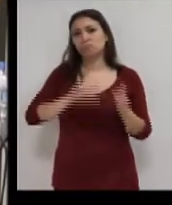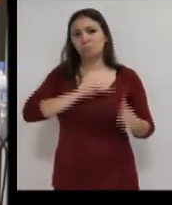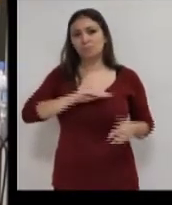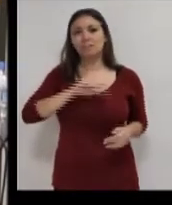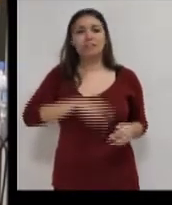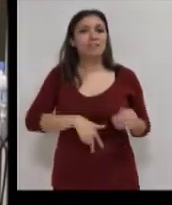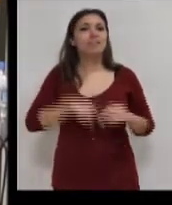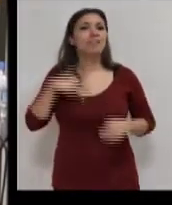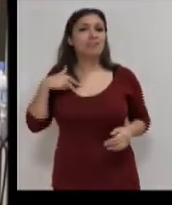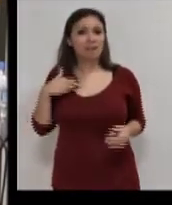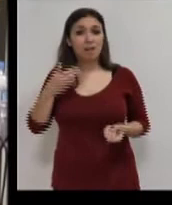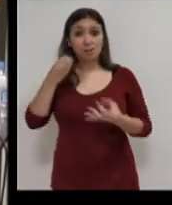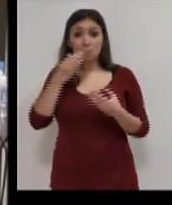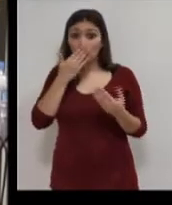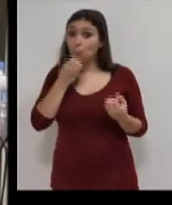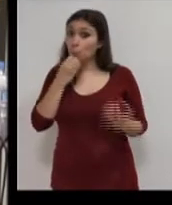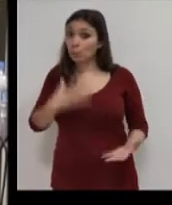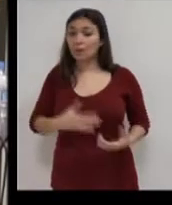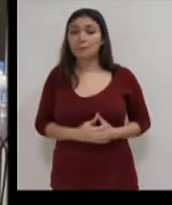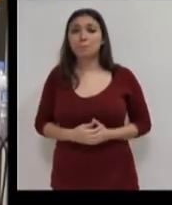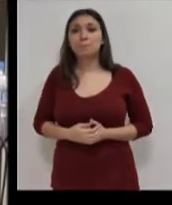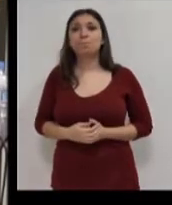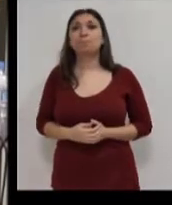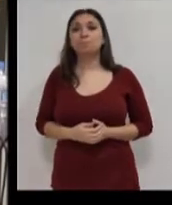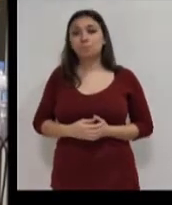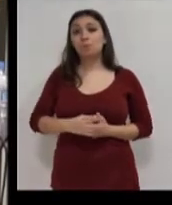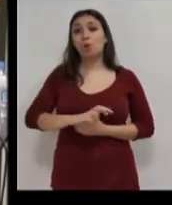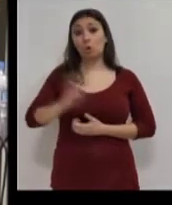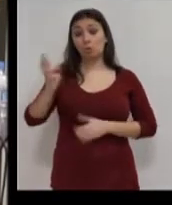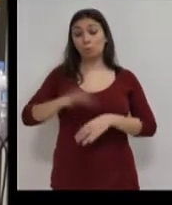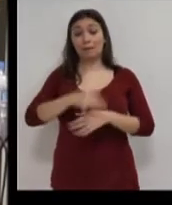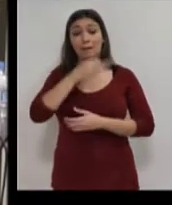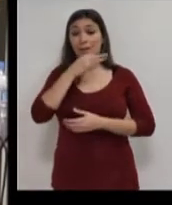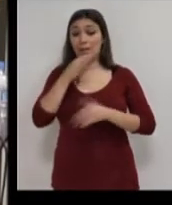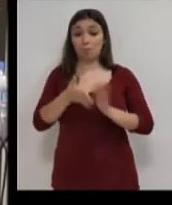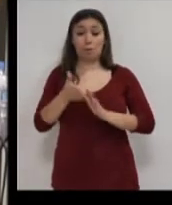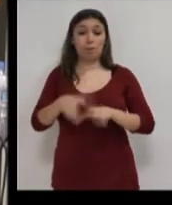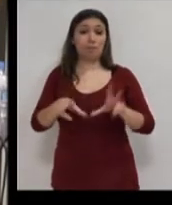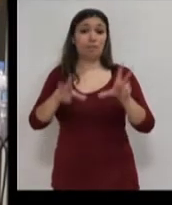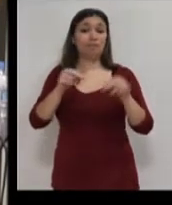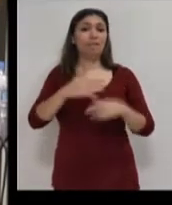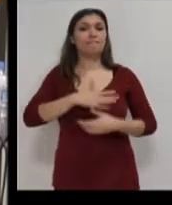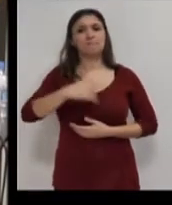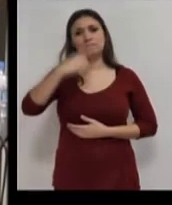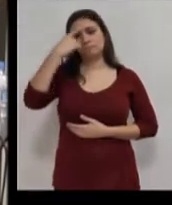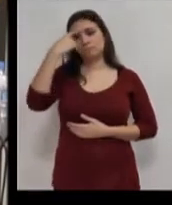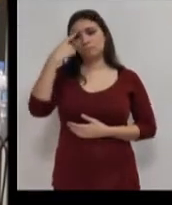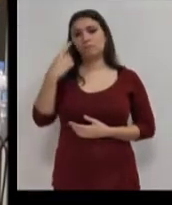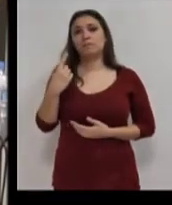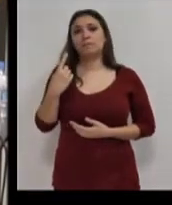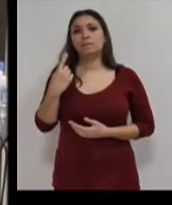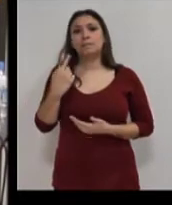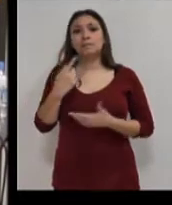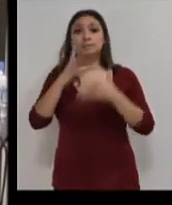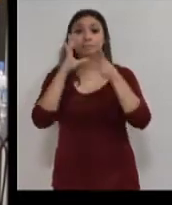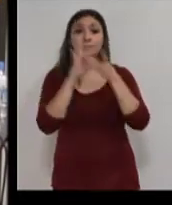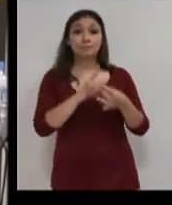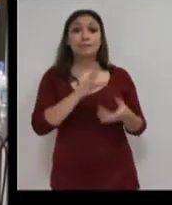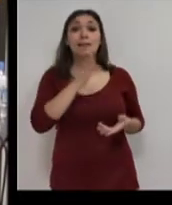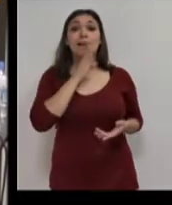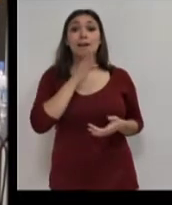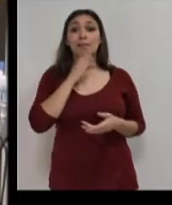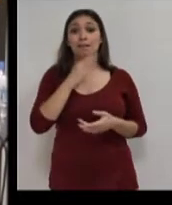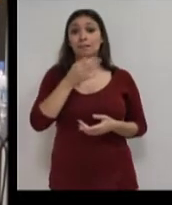que te da una visión muy, muy generalizada y muy bien. Y otra cosa que ya para finalizar quería decir,